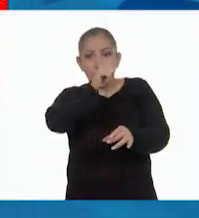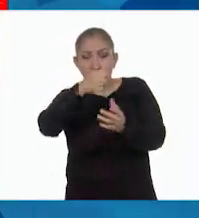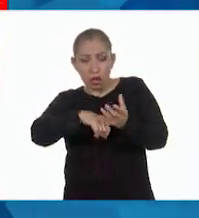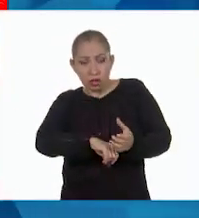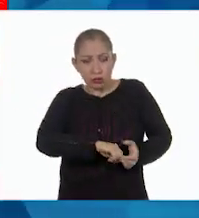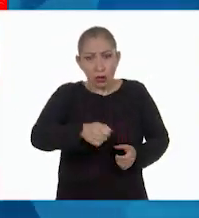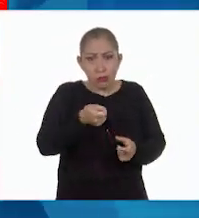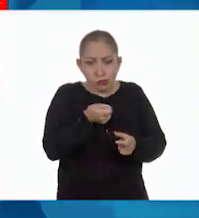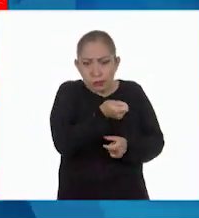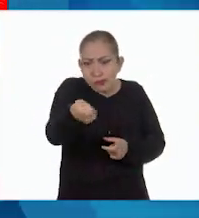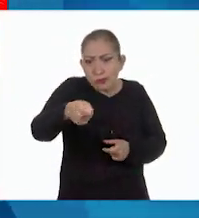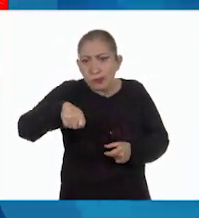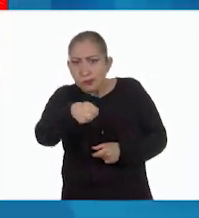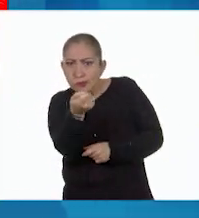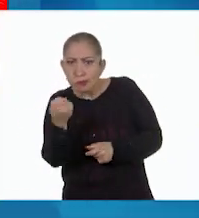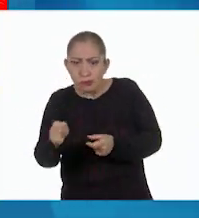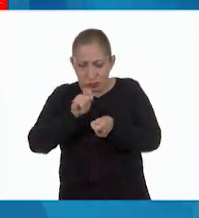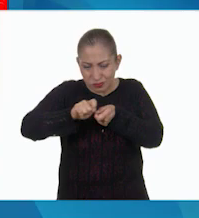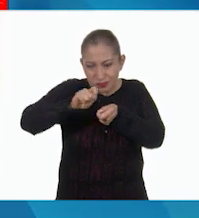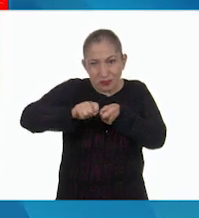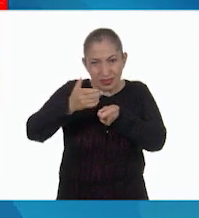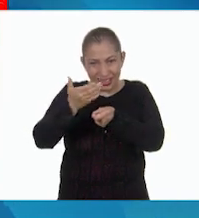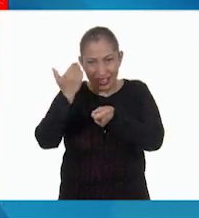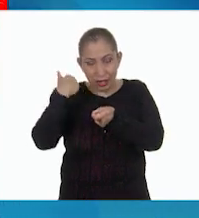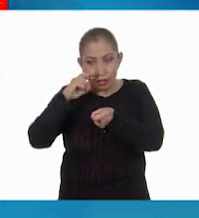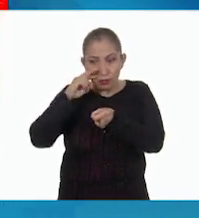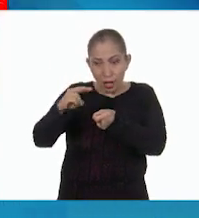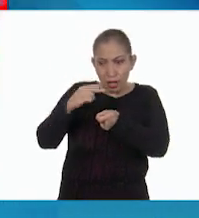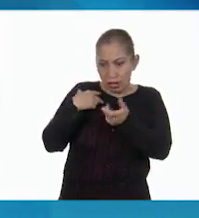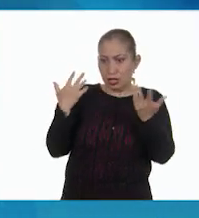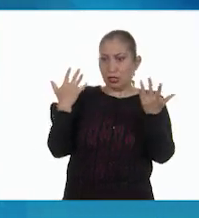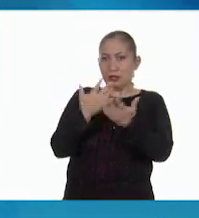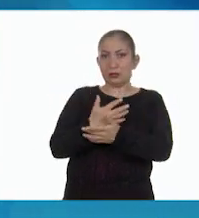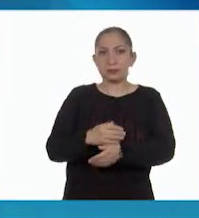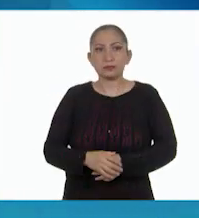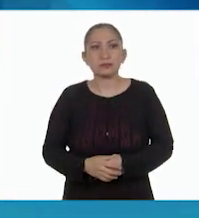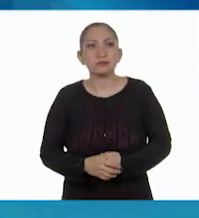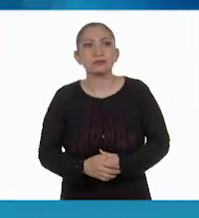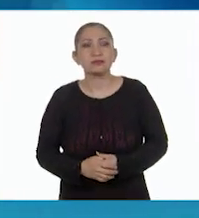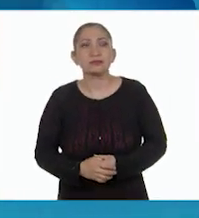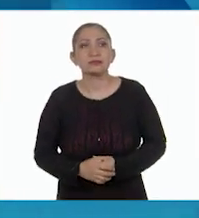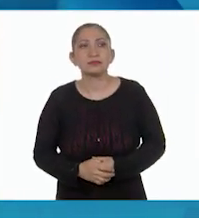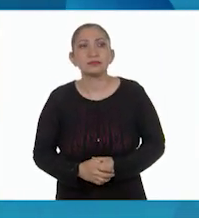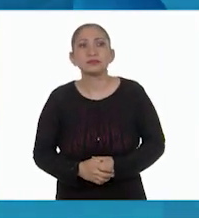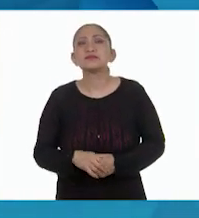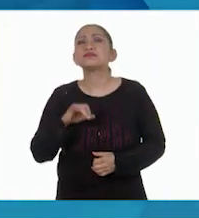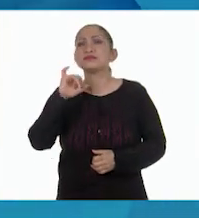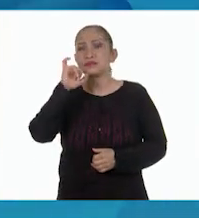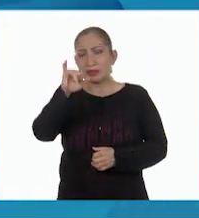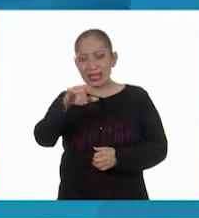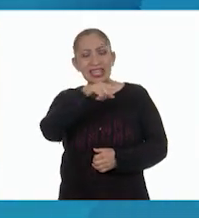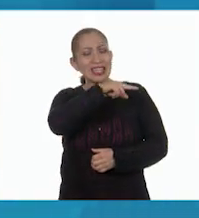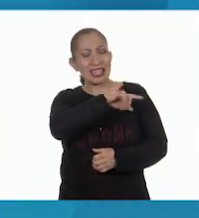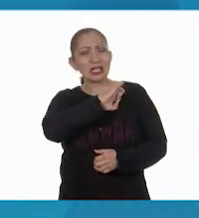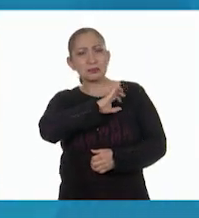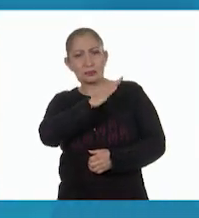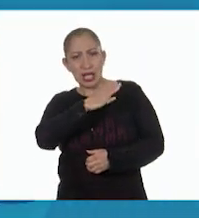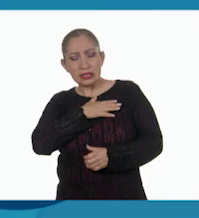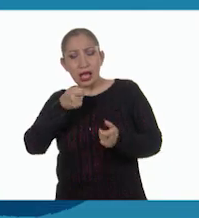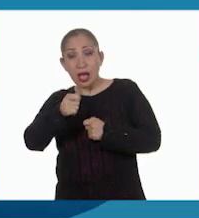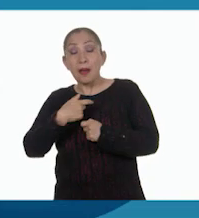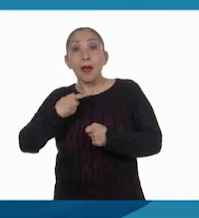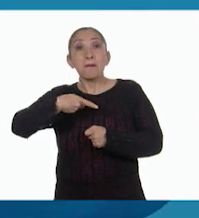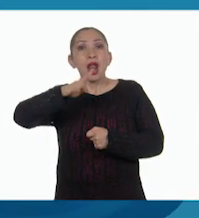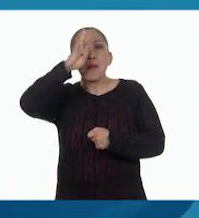espadas de navajas de arte que nos traían a mal andar. A pesar de las armas de los españoles, los